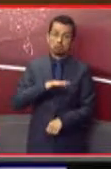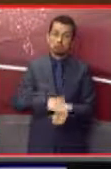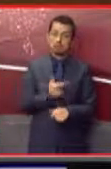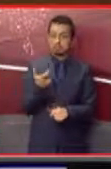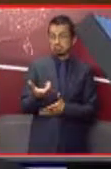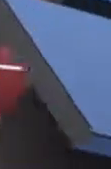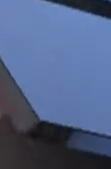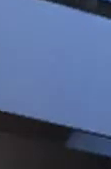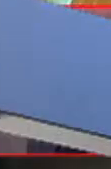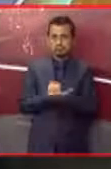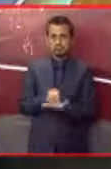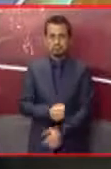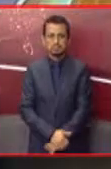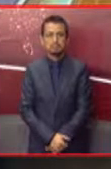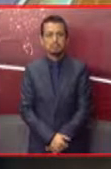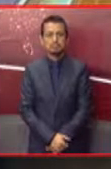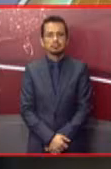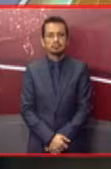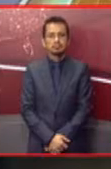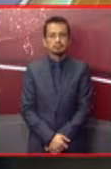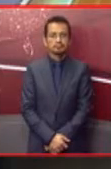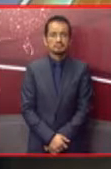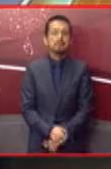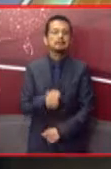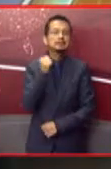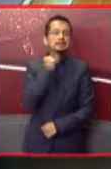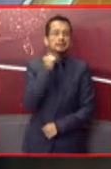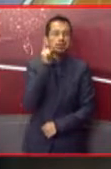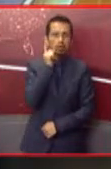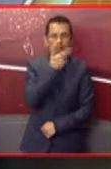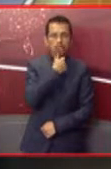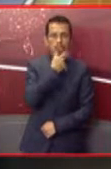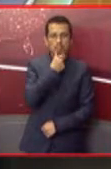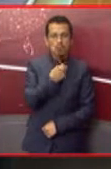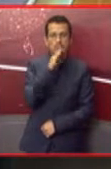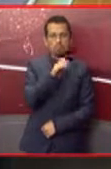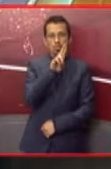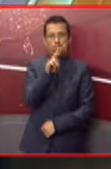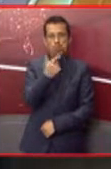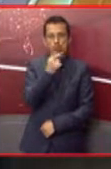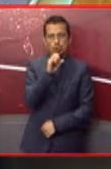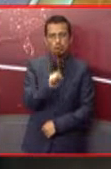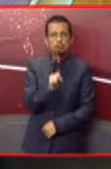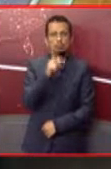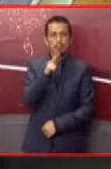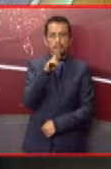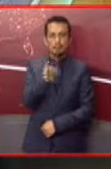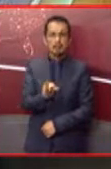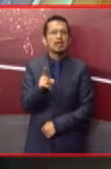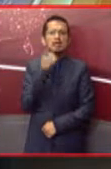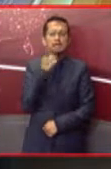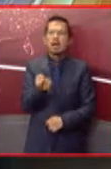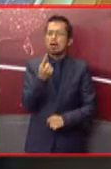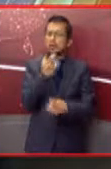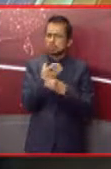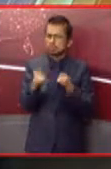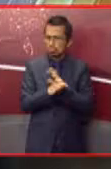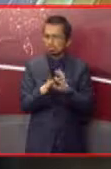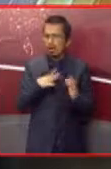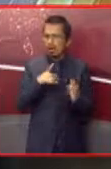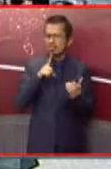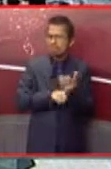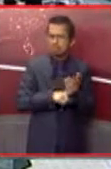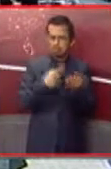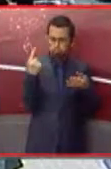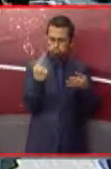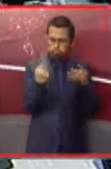nosotros. Por su parte, el senador Enrique Burgos, del grupo parlamentario del PRI, destacó algunos de los elementos que contiene la reforma de